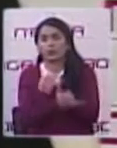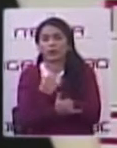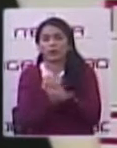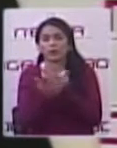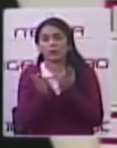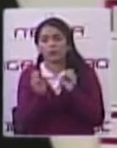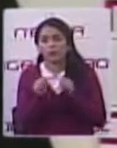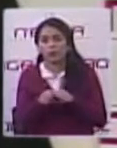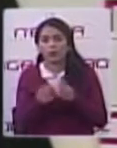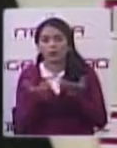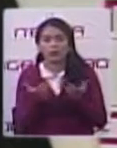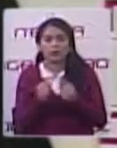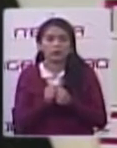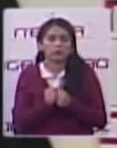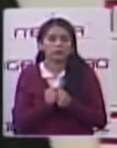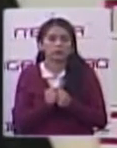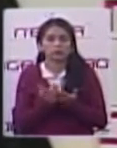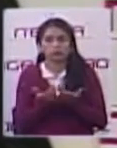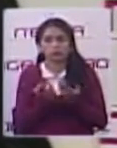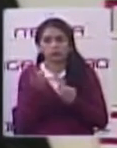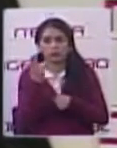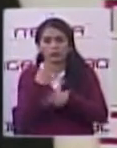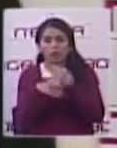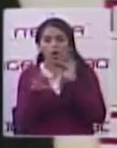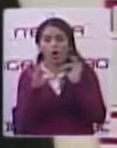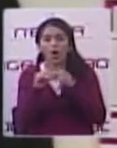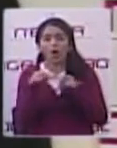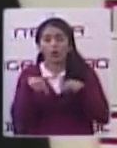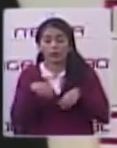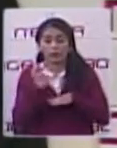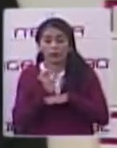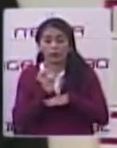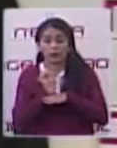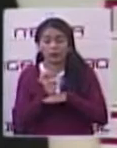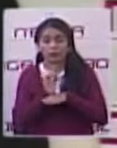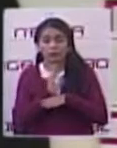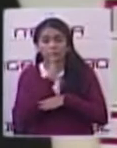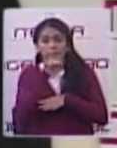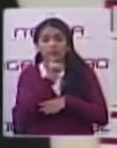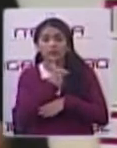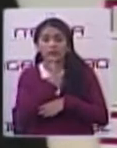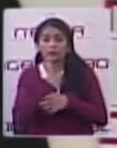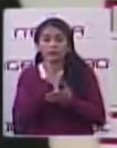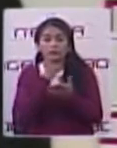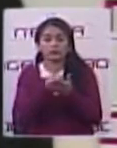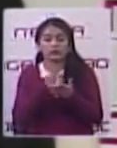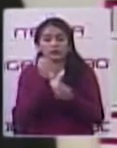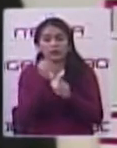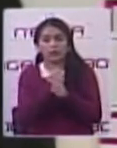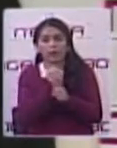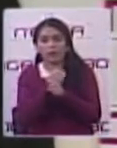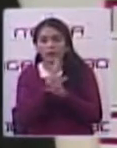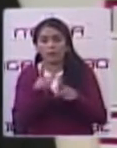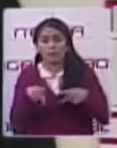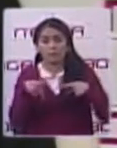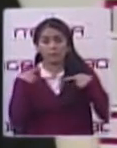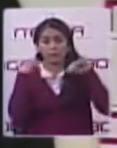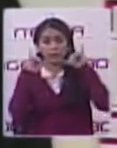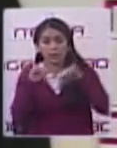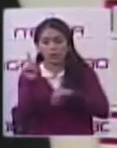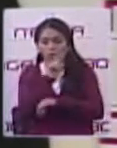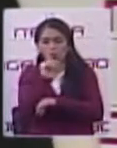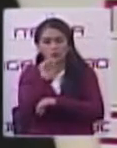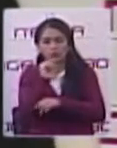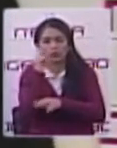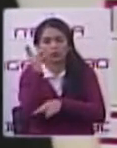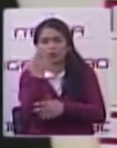entrar al mercado estadounidense porque no le obliga a vivir en los Estados Unidos, pero sí le permite tener su compañía allí.